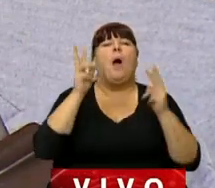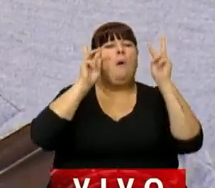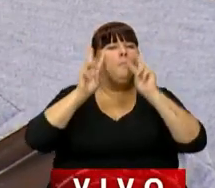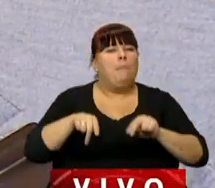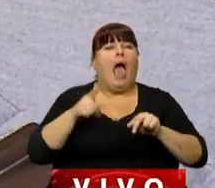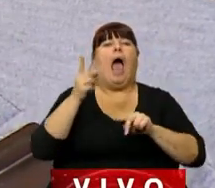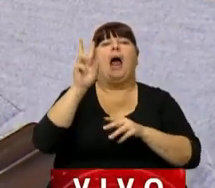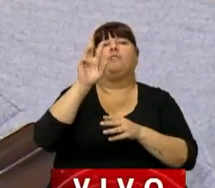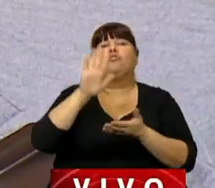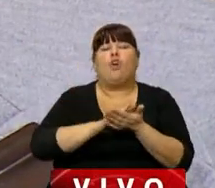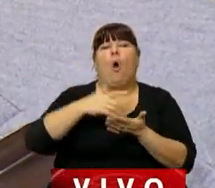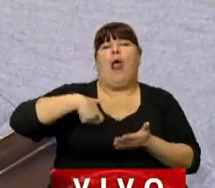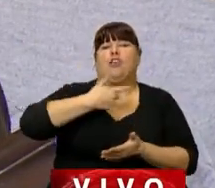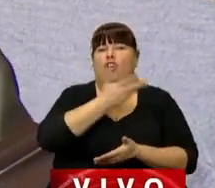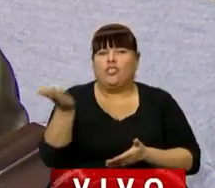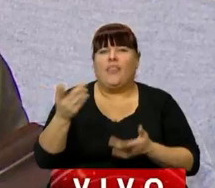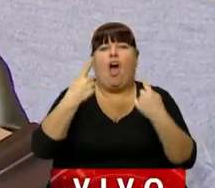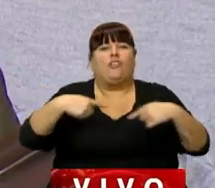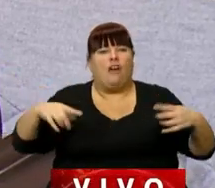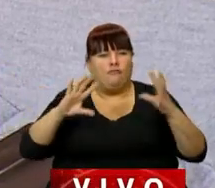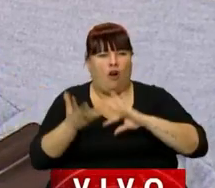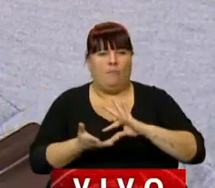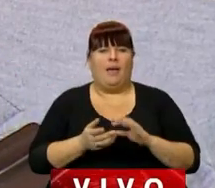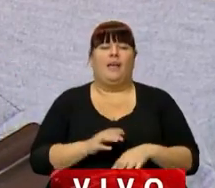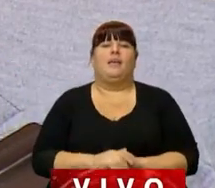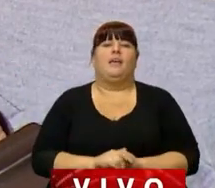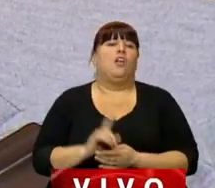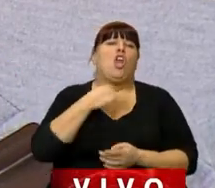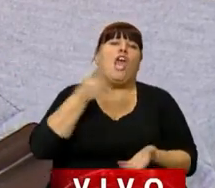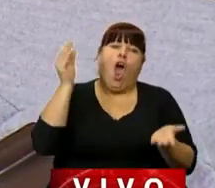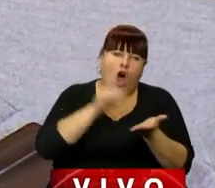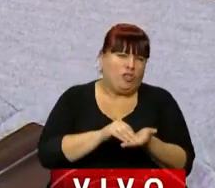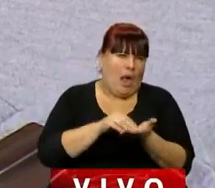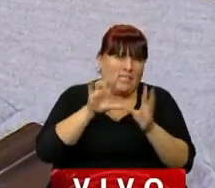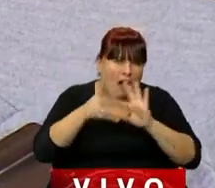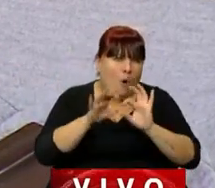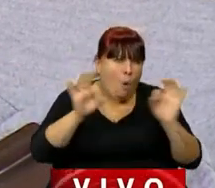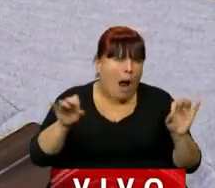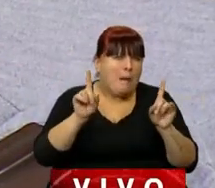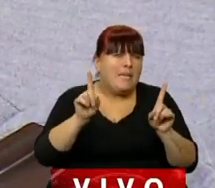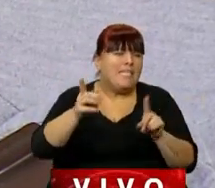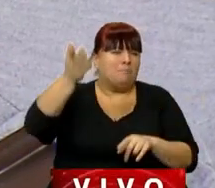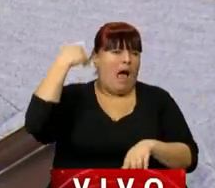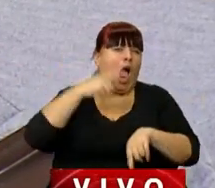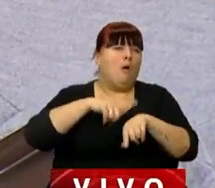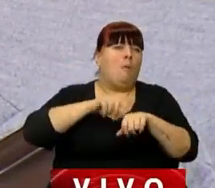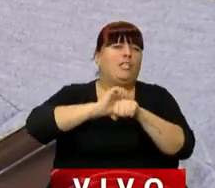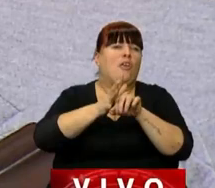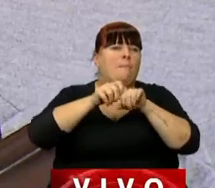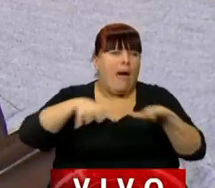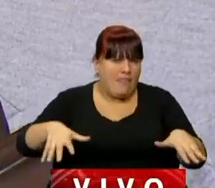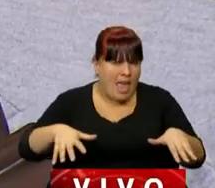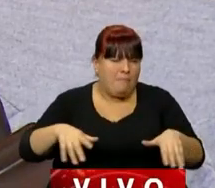planificar la sociedad sobre otras bases y que no vuelva a pasar los hechos tan trágicos que ocurrieron durante esta pandemia